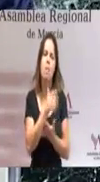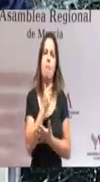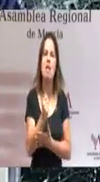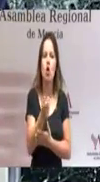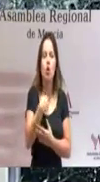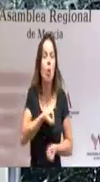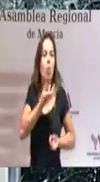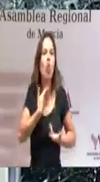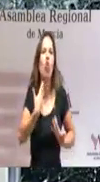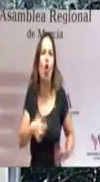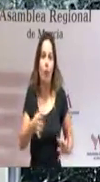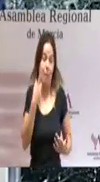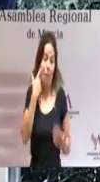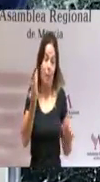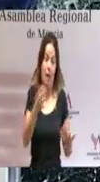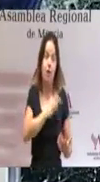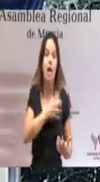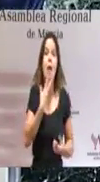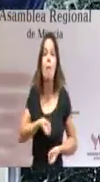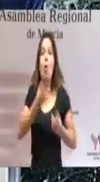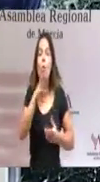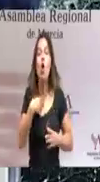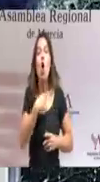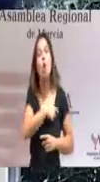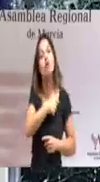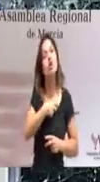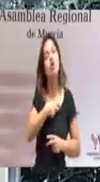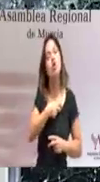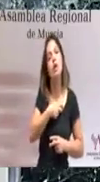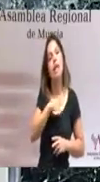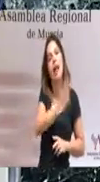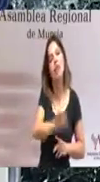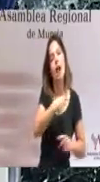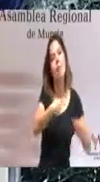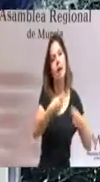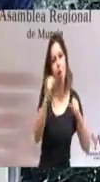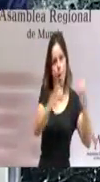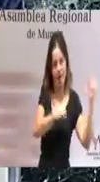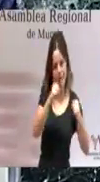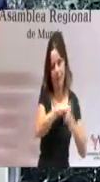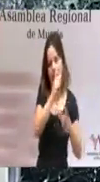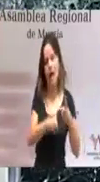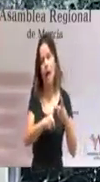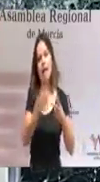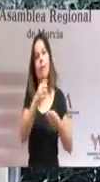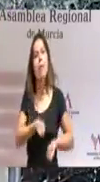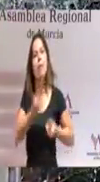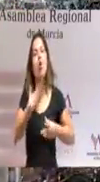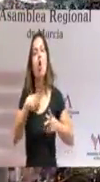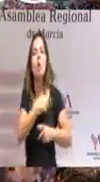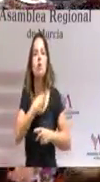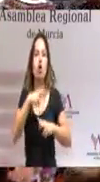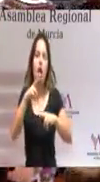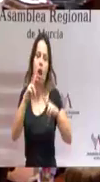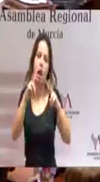los hemos sacado? Pues mire usted, se ha sacado de la Comisión Nacional del Mercado de la Competencia. Se ha sacado también de la Comisión Nacional del